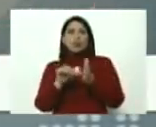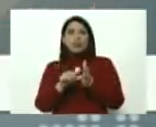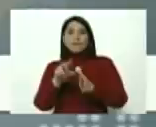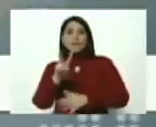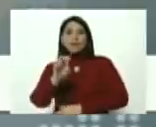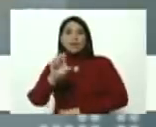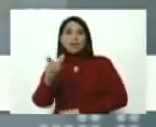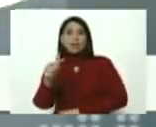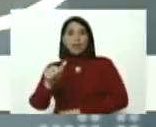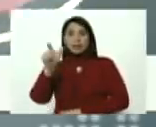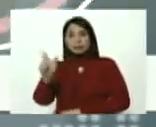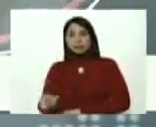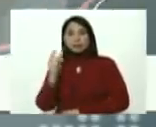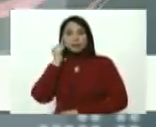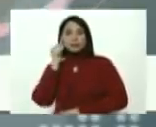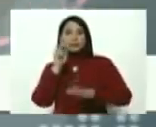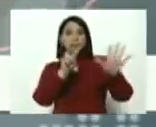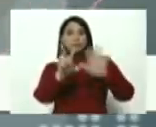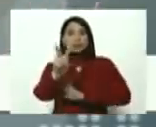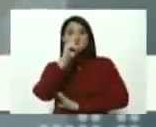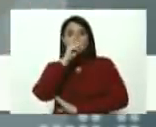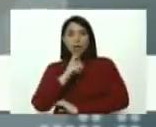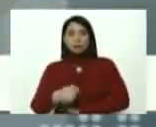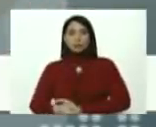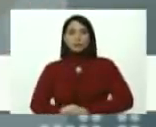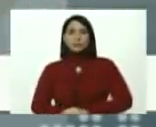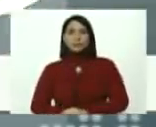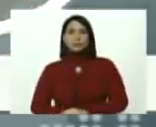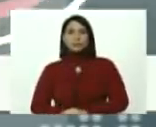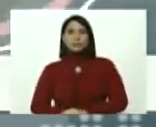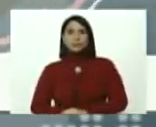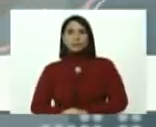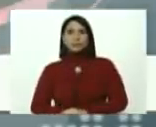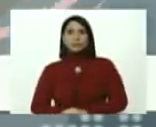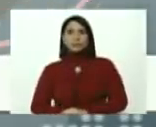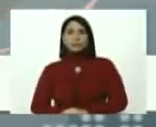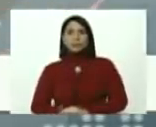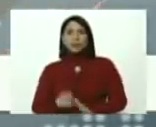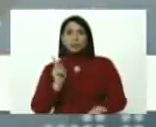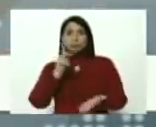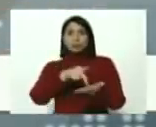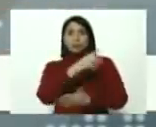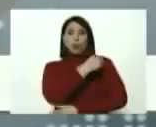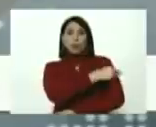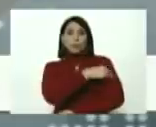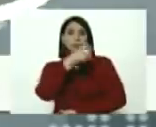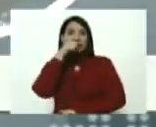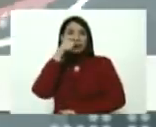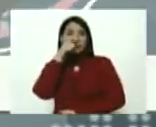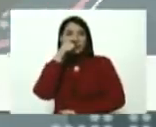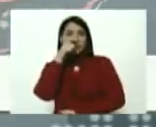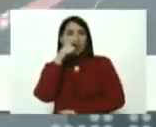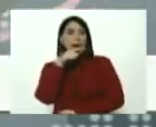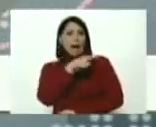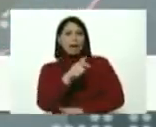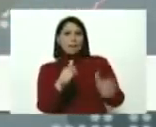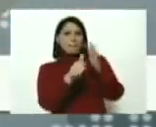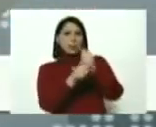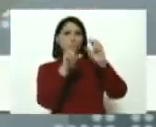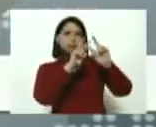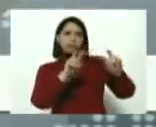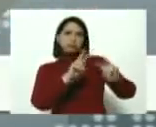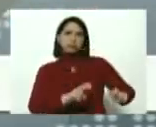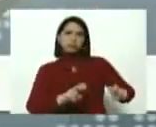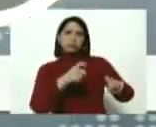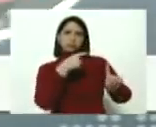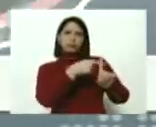Una señora de 72 años de edad que consultó a un hospital centinela y allí se hizo el diagnóstico